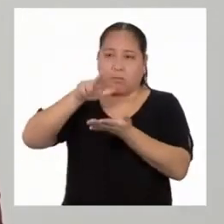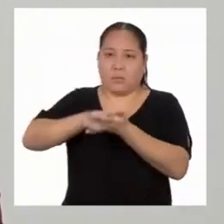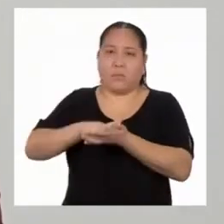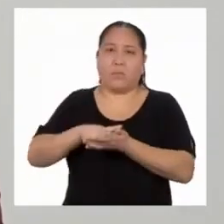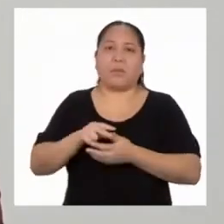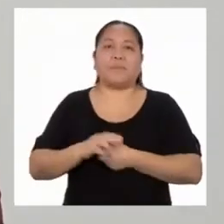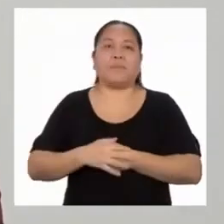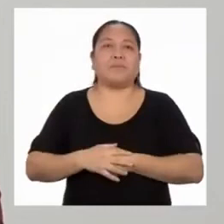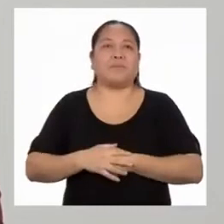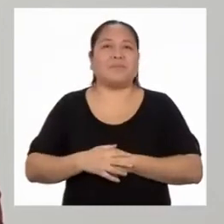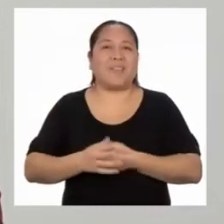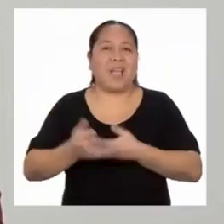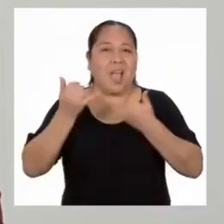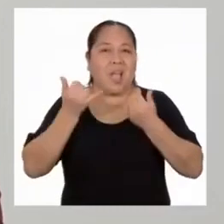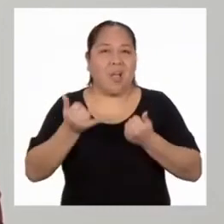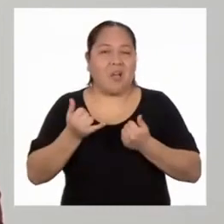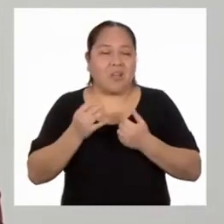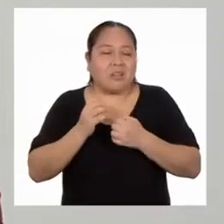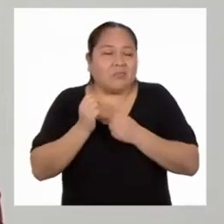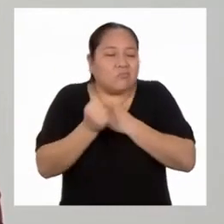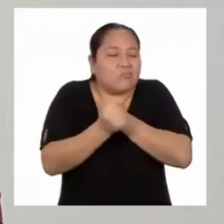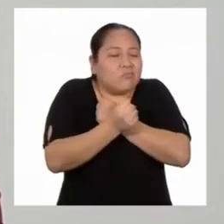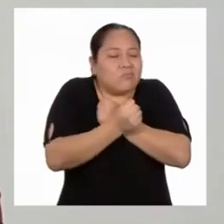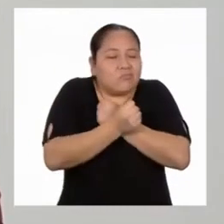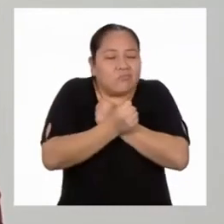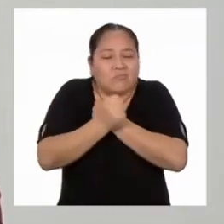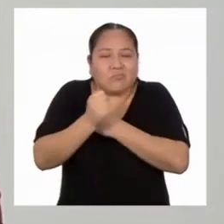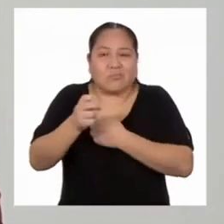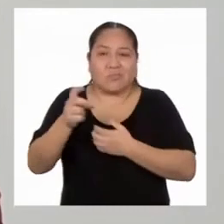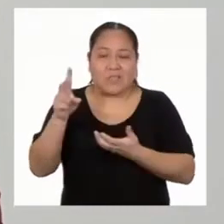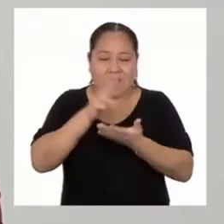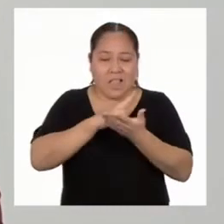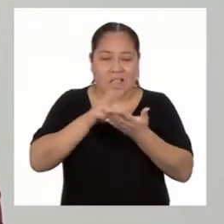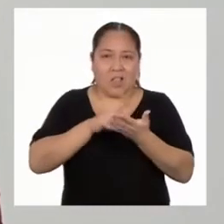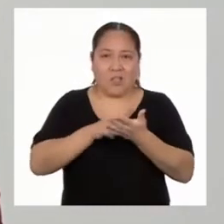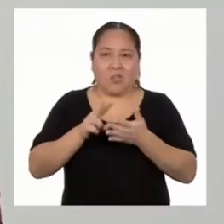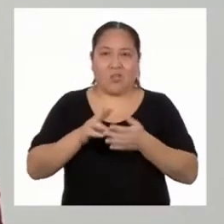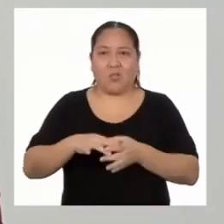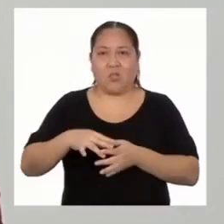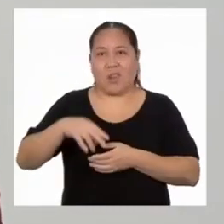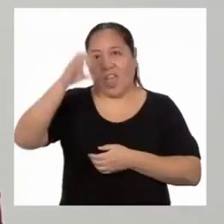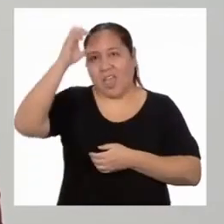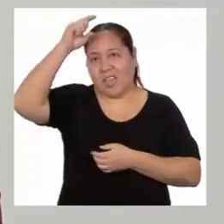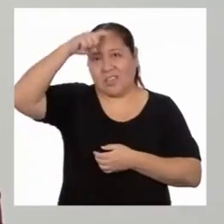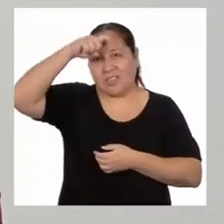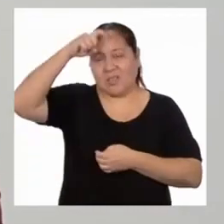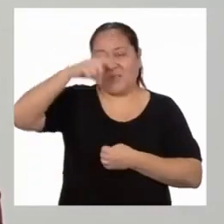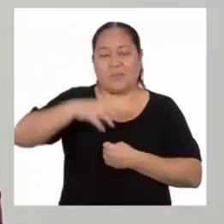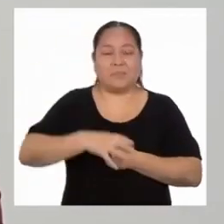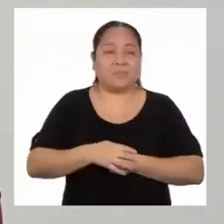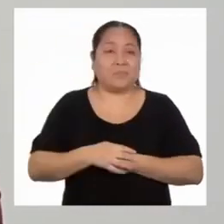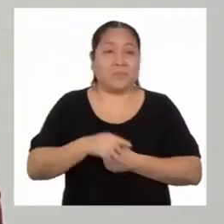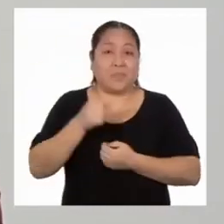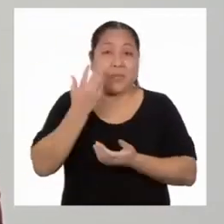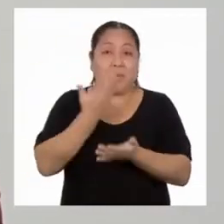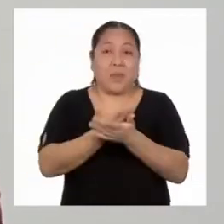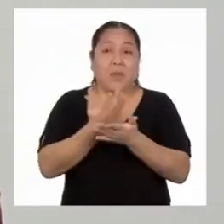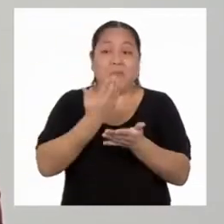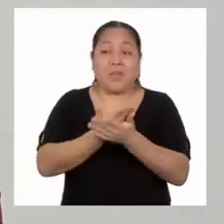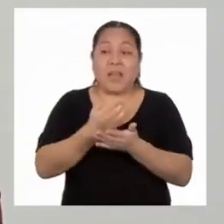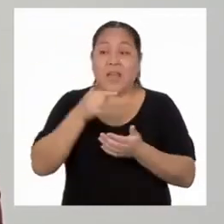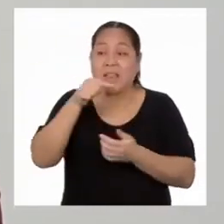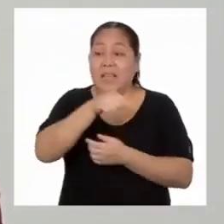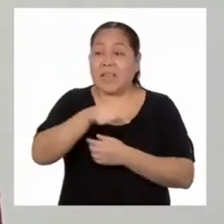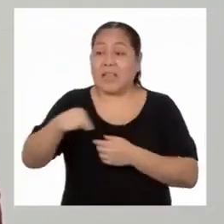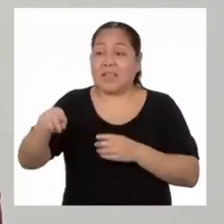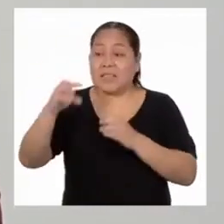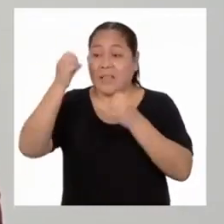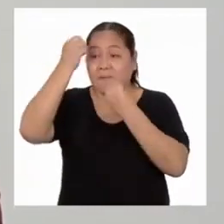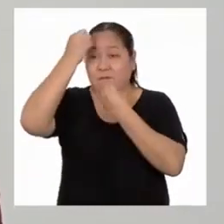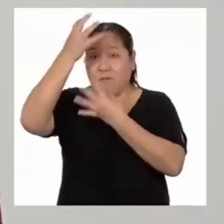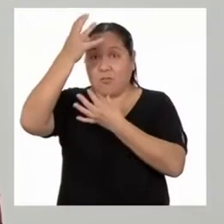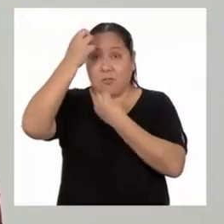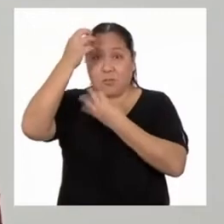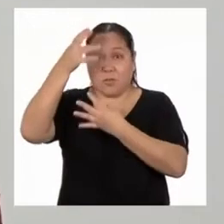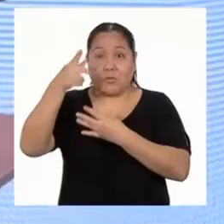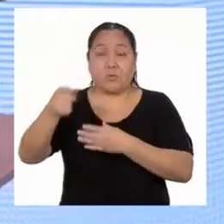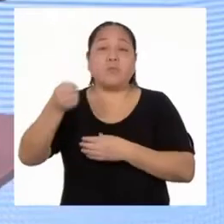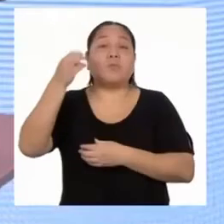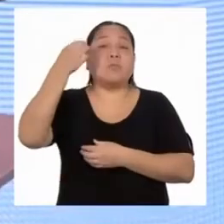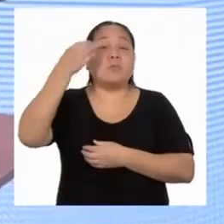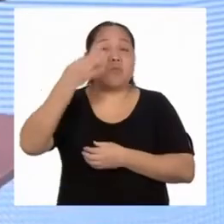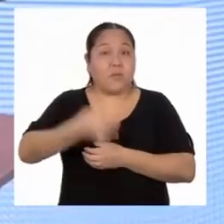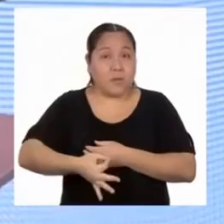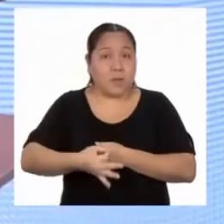volver amantes de la lectura y del saber, para de esa forma verificar que la información que vamos a compartir sea